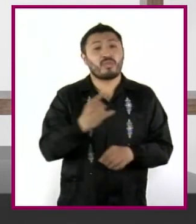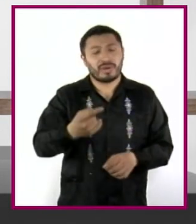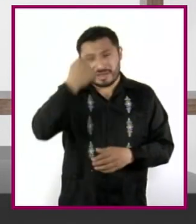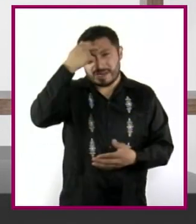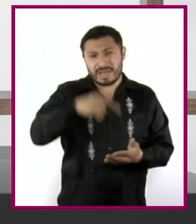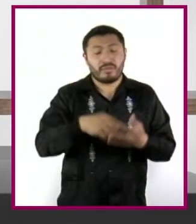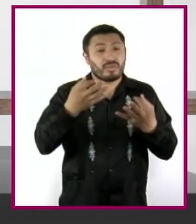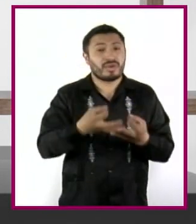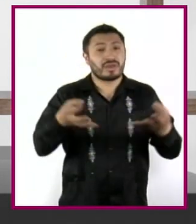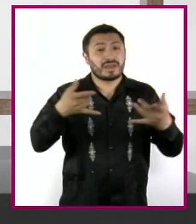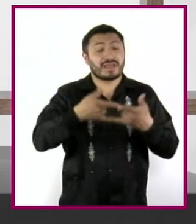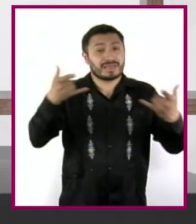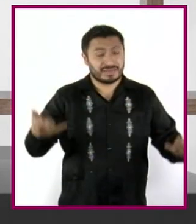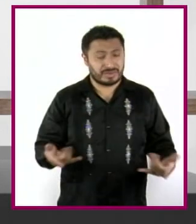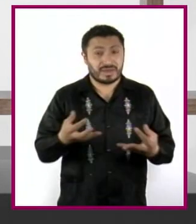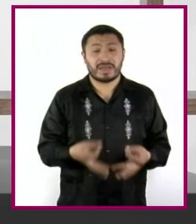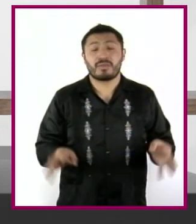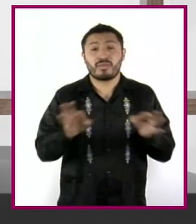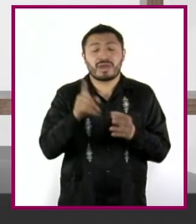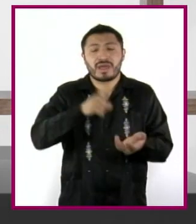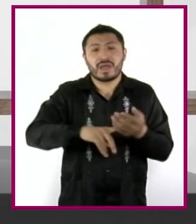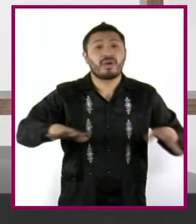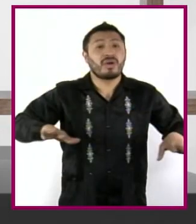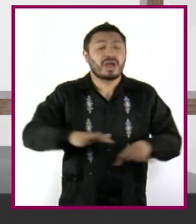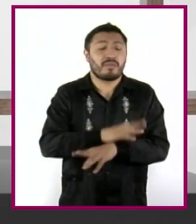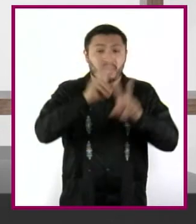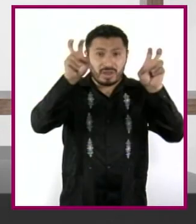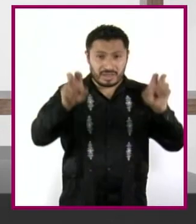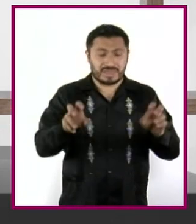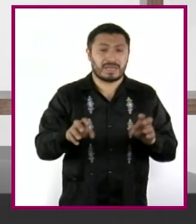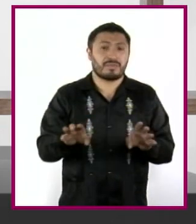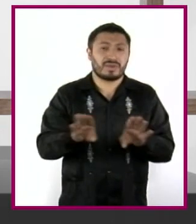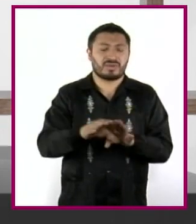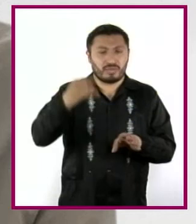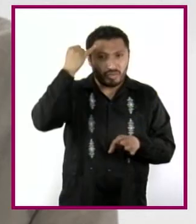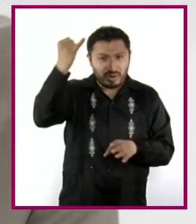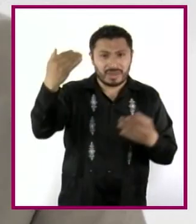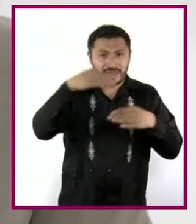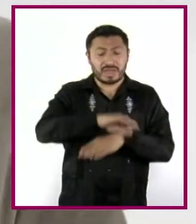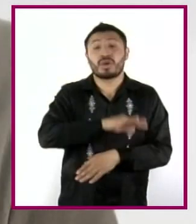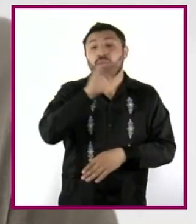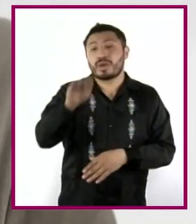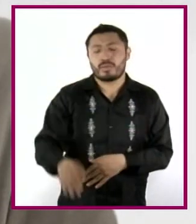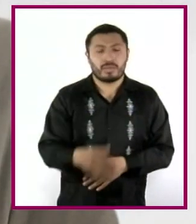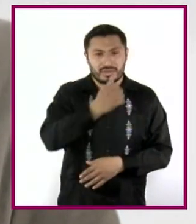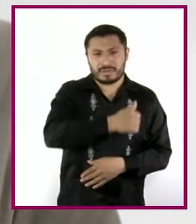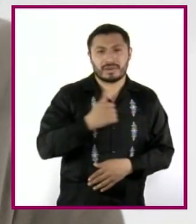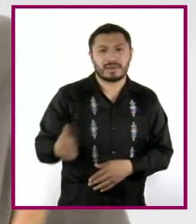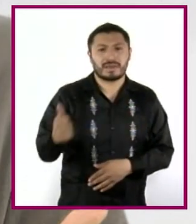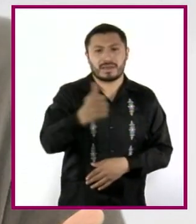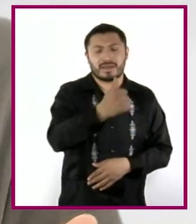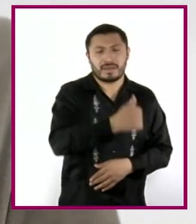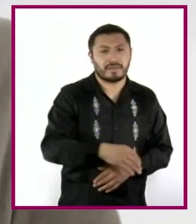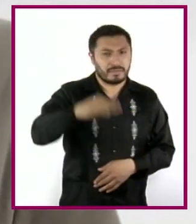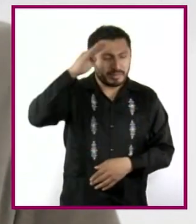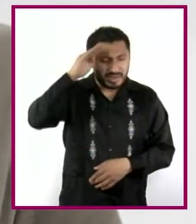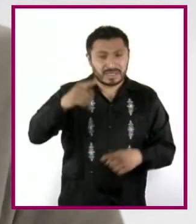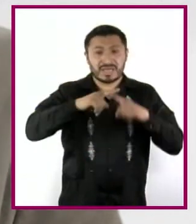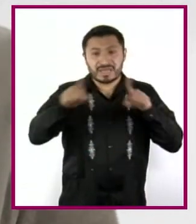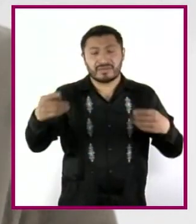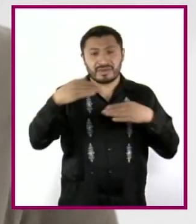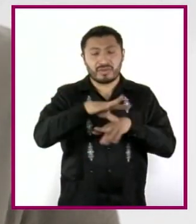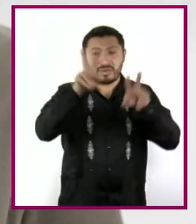de la historia es el cambio, aún en temas tan subjetivos como la percepción de la muerte. Cada quien tiene su postura ante la muerte, pero